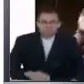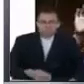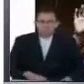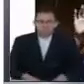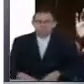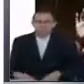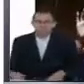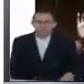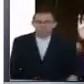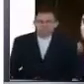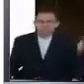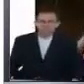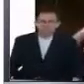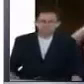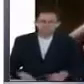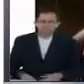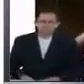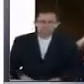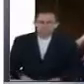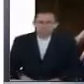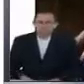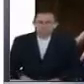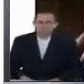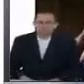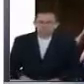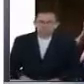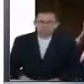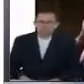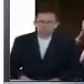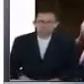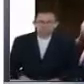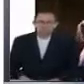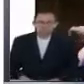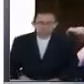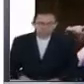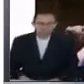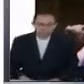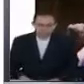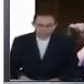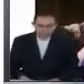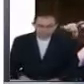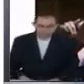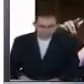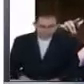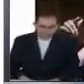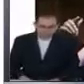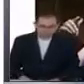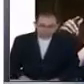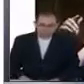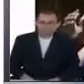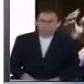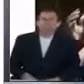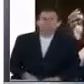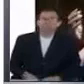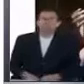¿Correcto? Un poco. Sí, un poquito. Ok, un poquito, correcto. Bien, me vas a explicar esto.